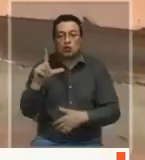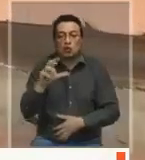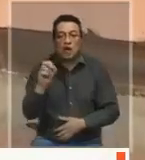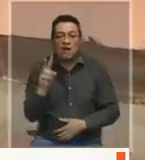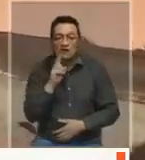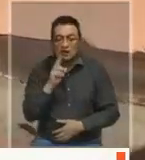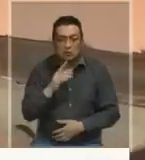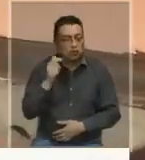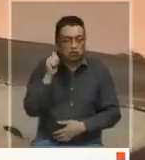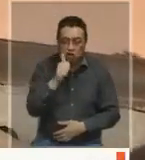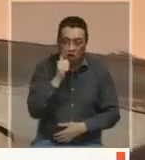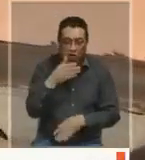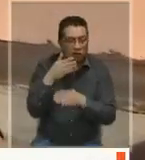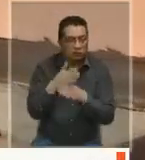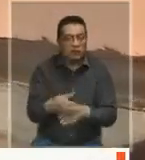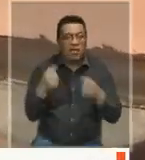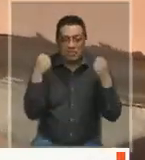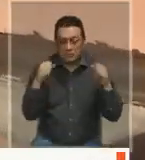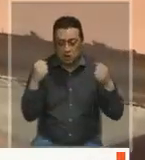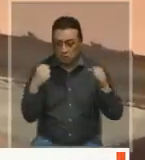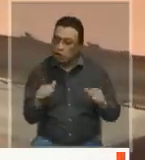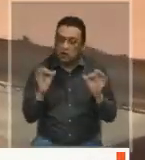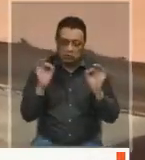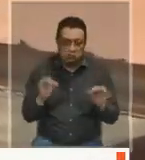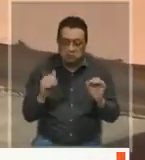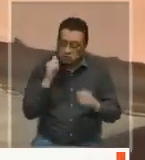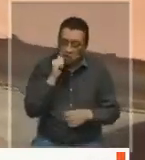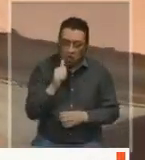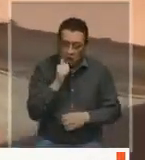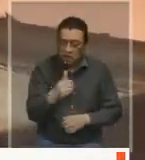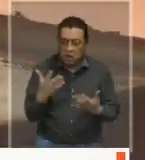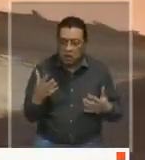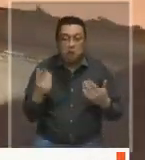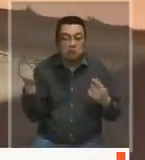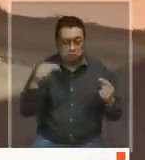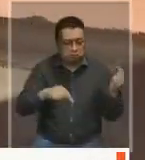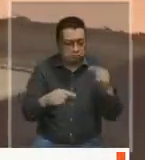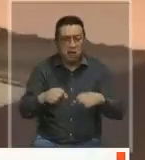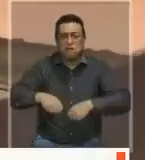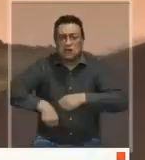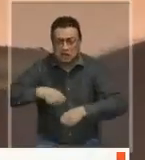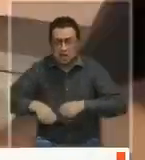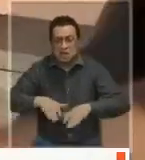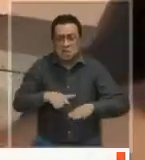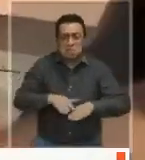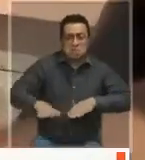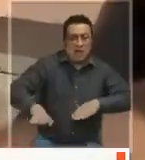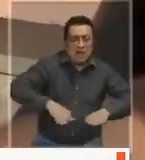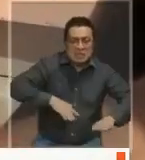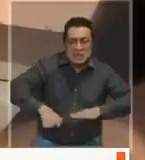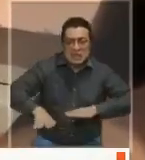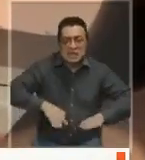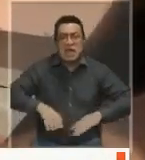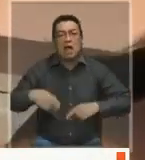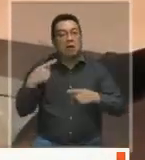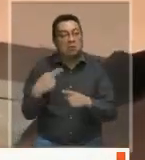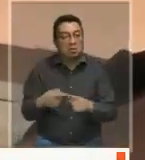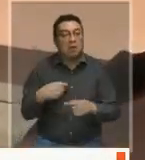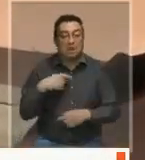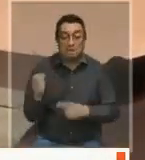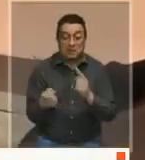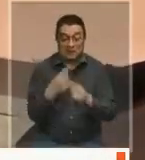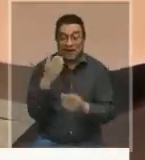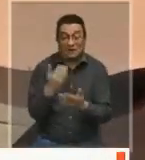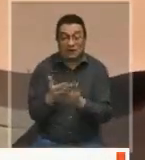estamos todos los días, es todo deporte. Todo deporte, todos los días, a la hora que uno venga, hay bicicleta, patines. Primera vez que vengo porque no estaba